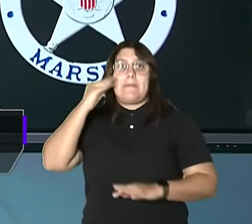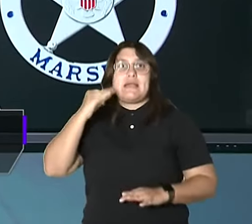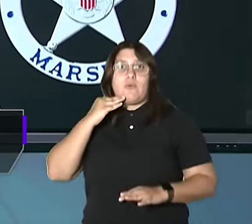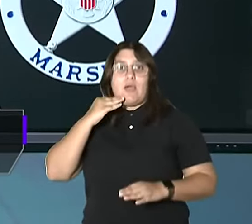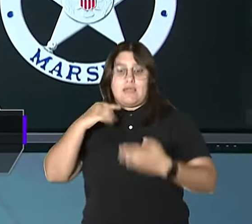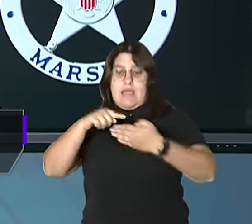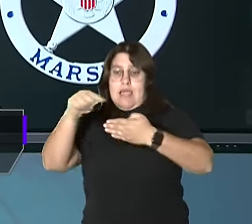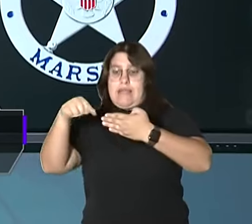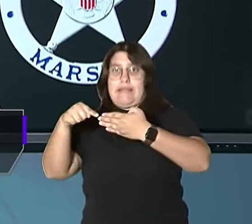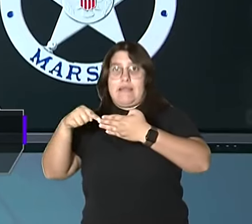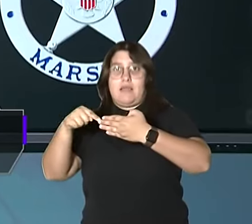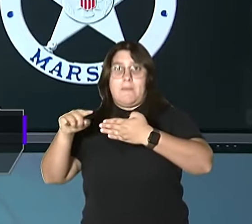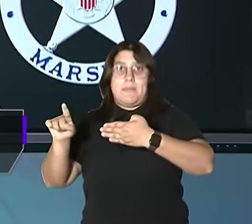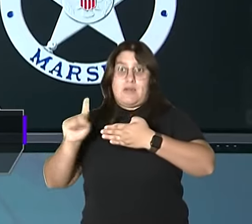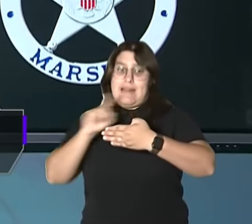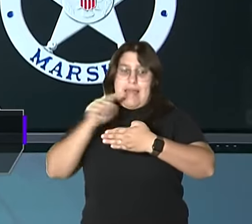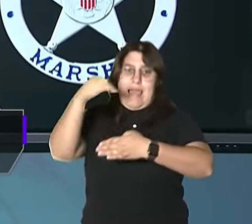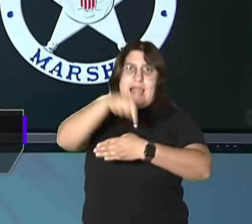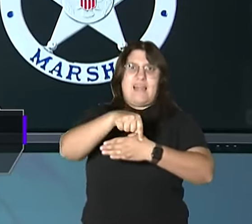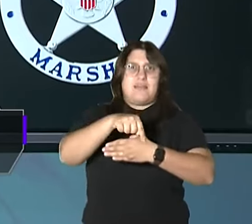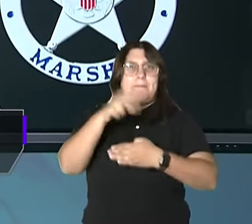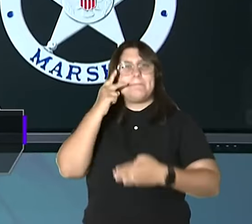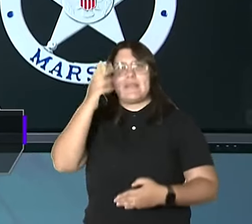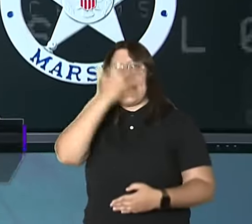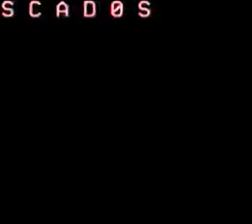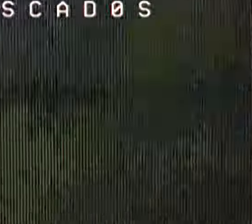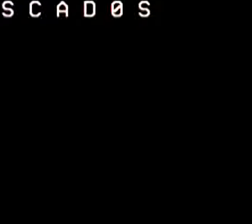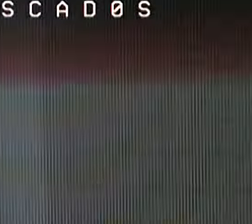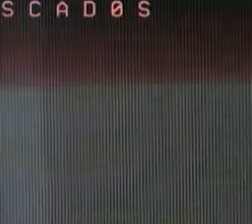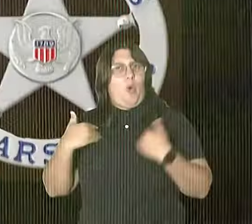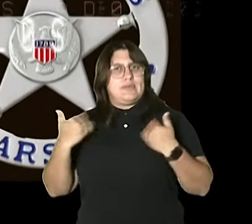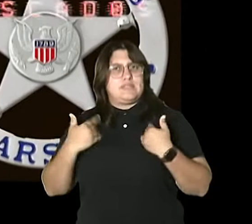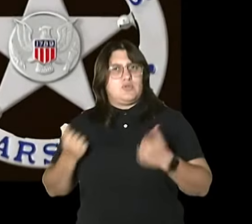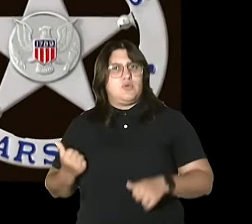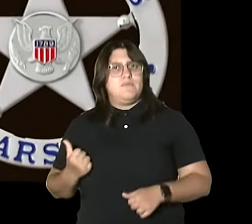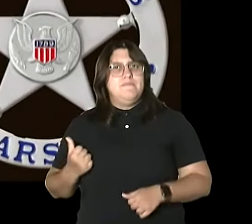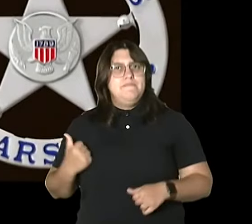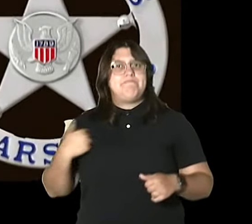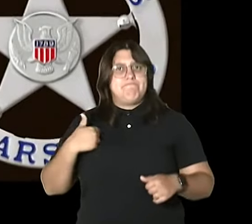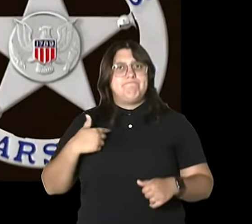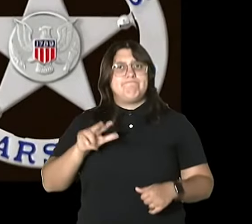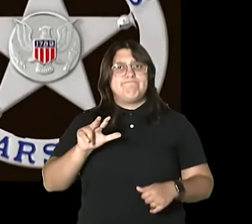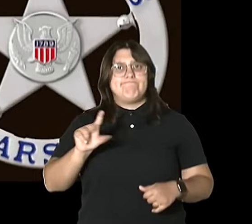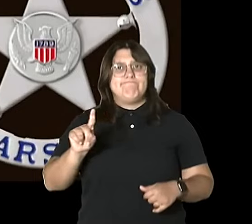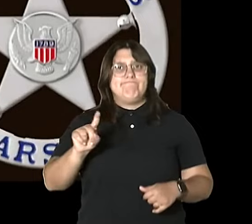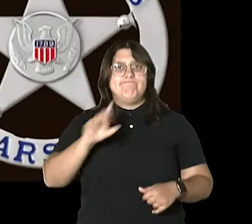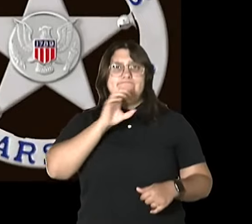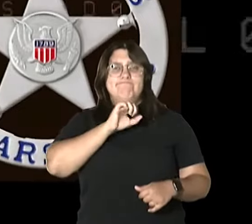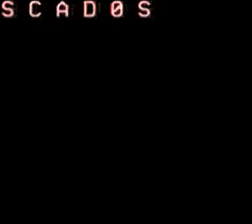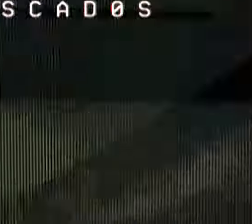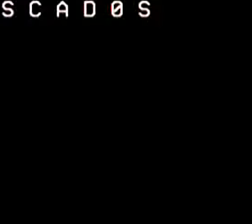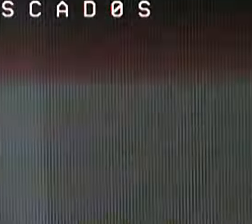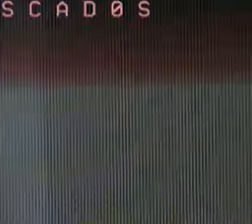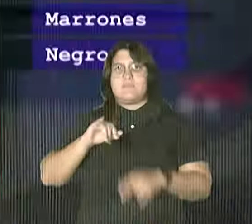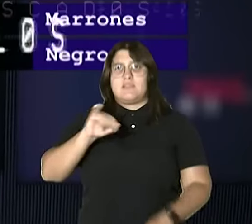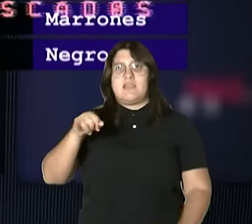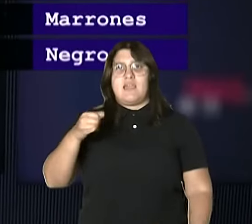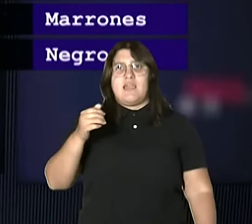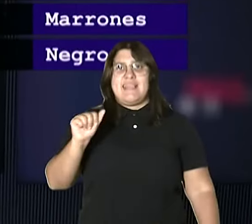isla pero atención ven ustedes el rostro de este muchacho jovencito también aunque tiene 31 años su nombre ya Frank